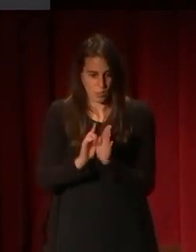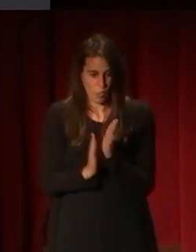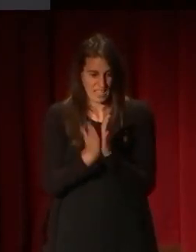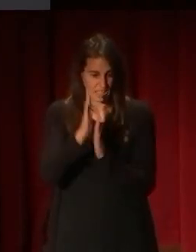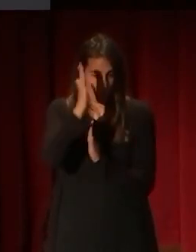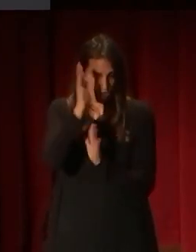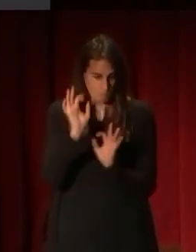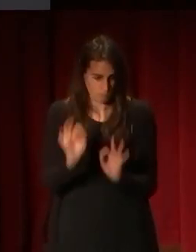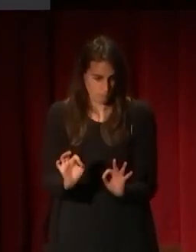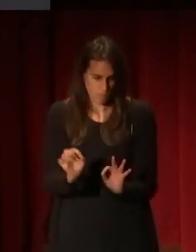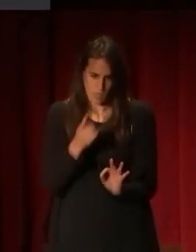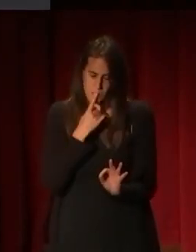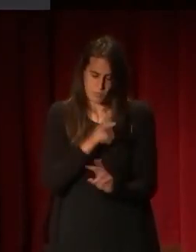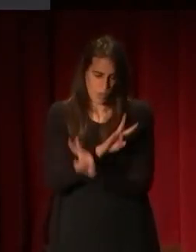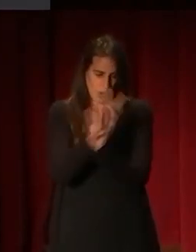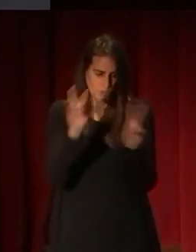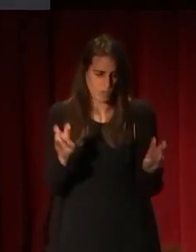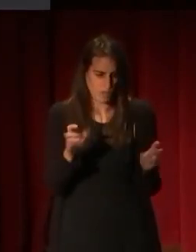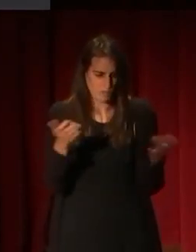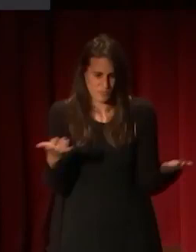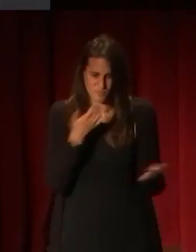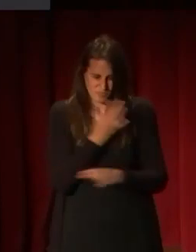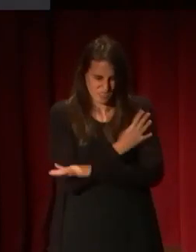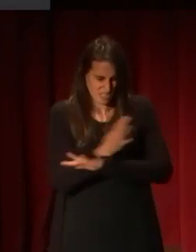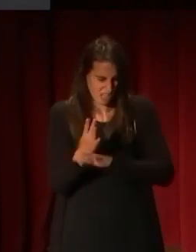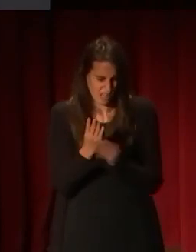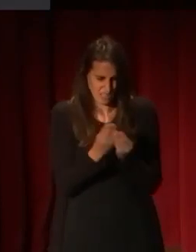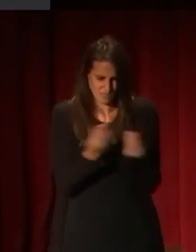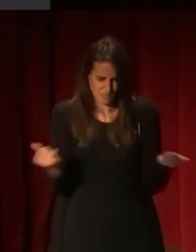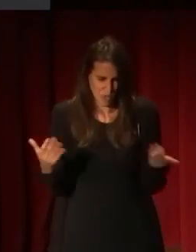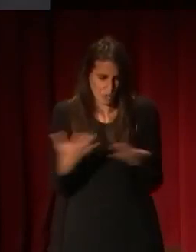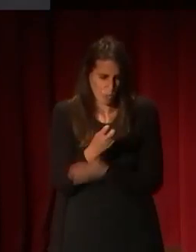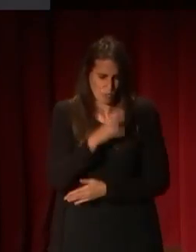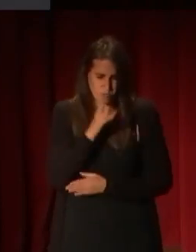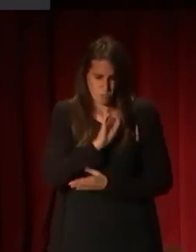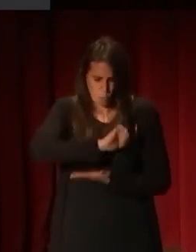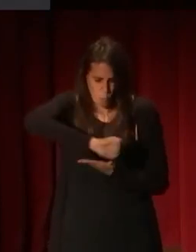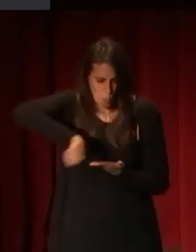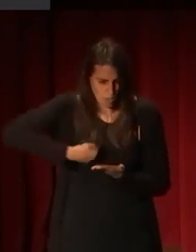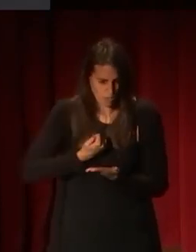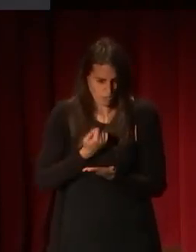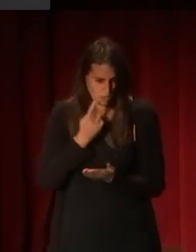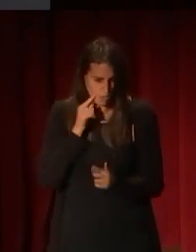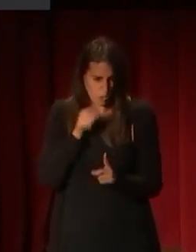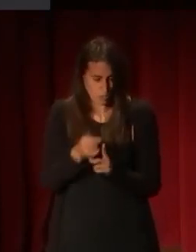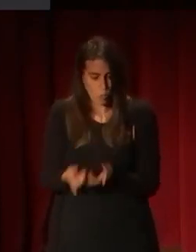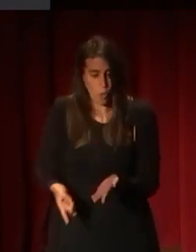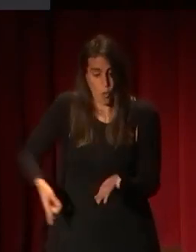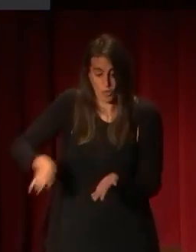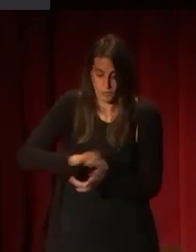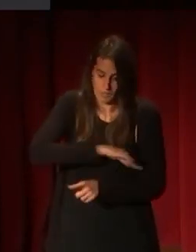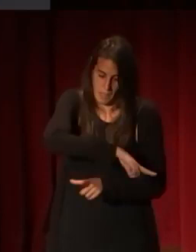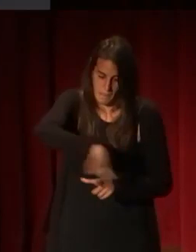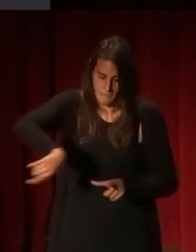y despejando el resto del interior para propiciar otra vez que la